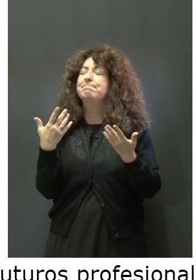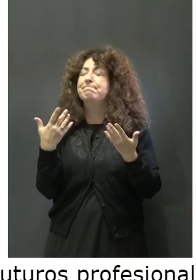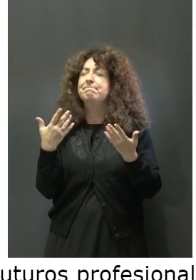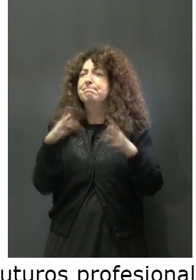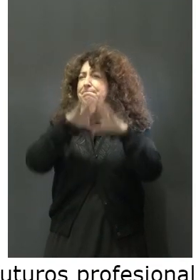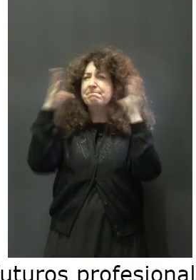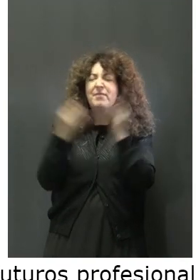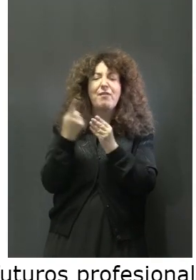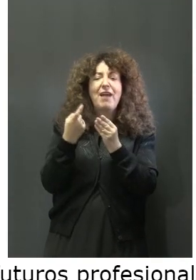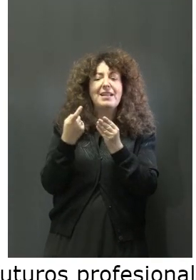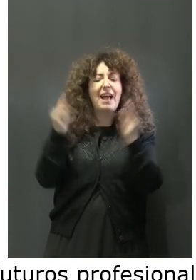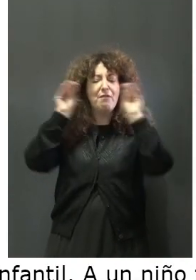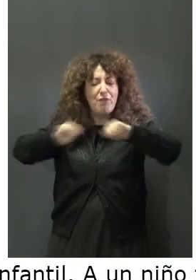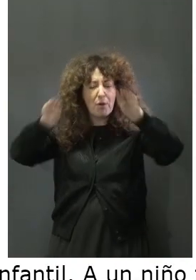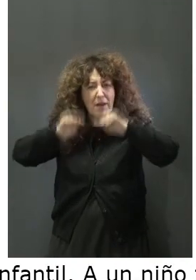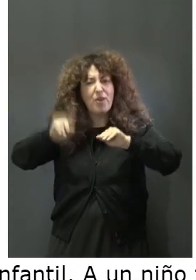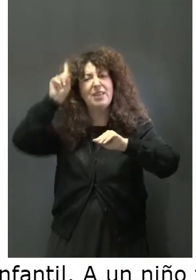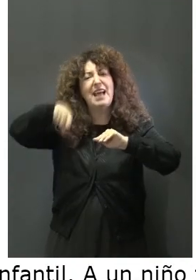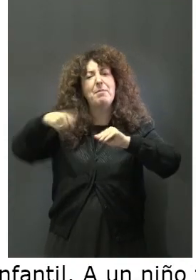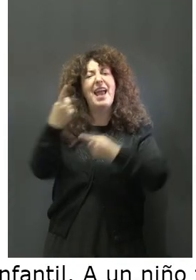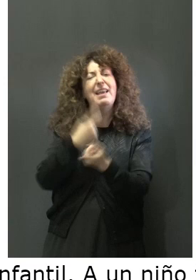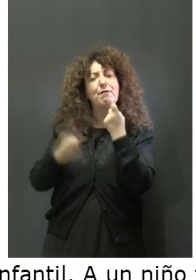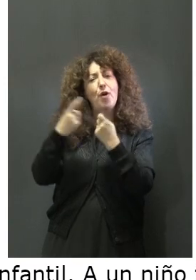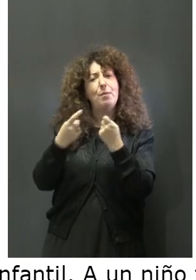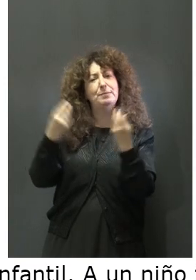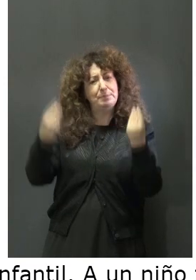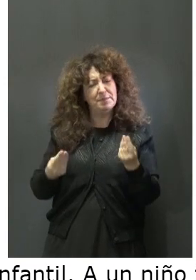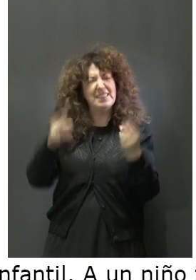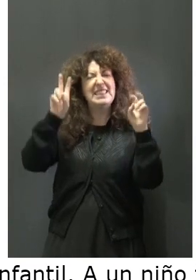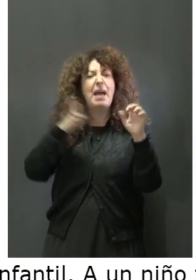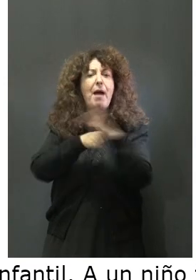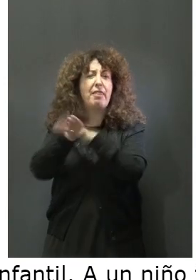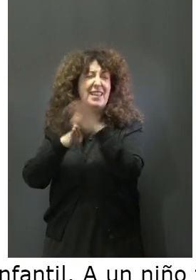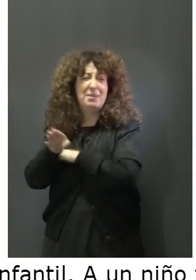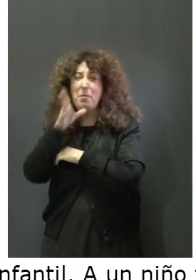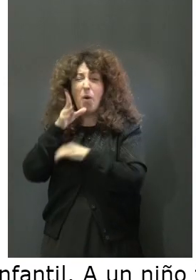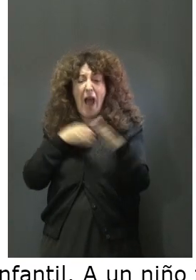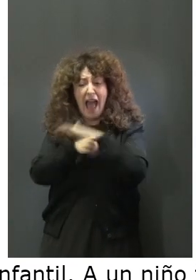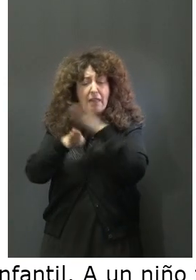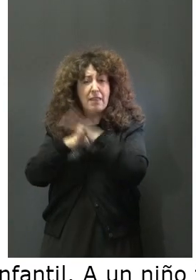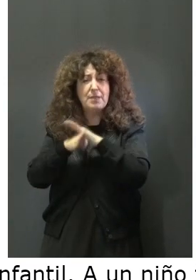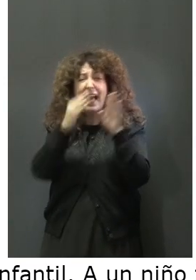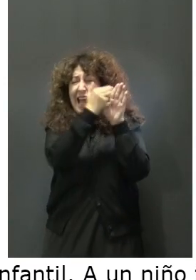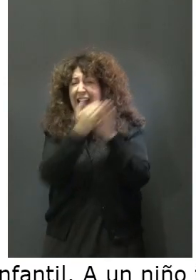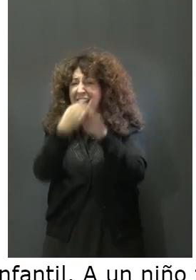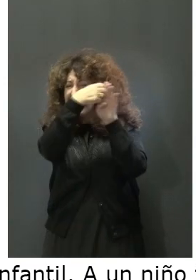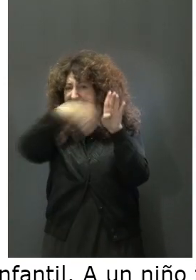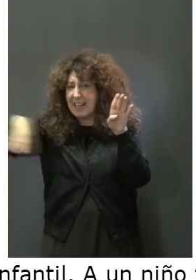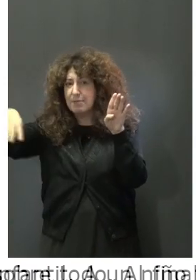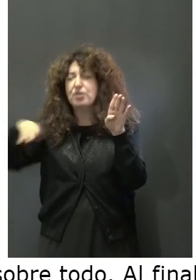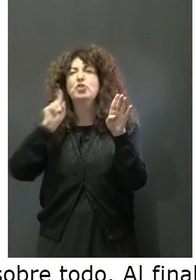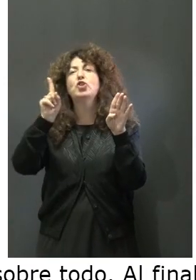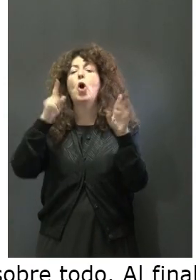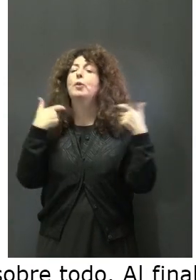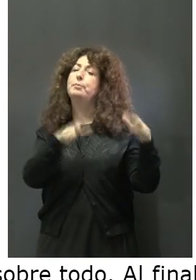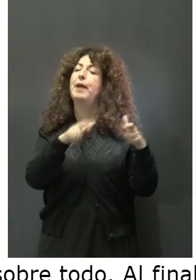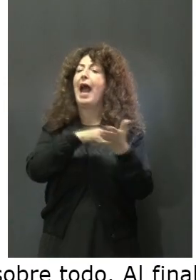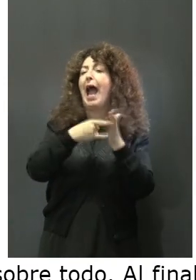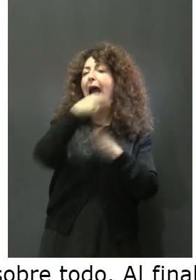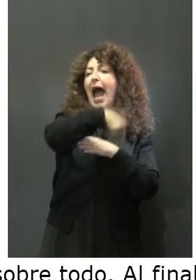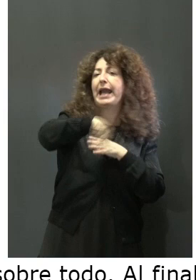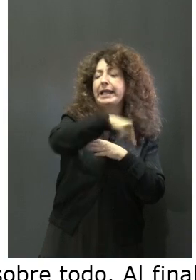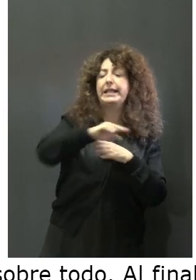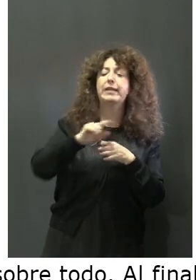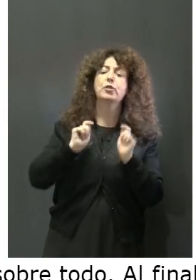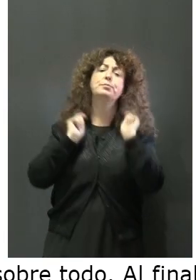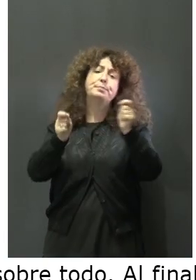formación e información sobre la accesibilidad, porque esto es transversal, que no me creo que la accesibilidad sea algo de arquitectos o de ingenieros. No, por supuesto.